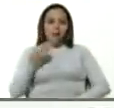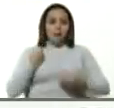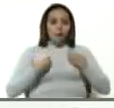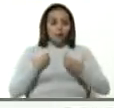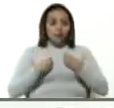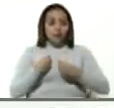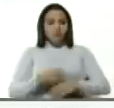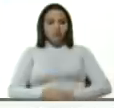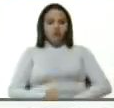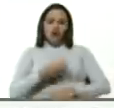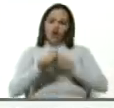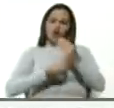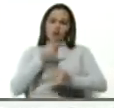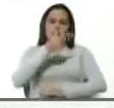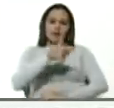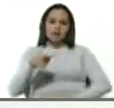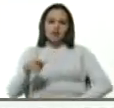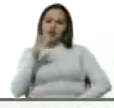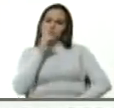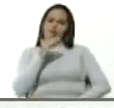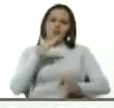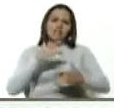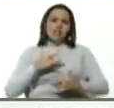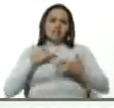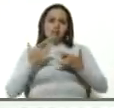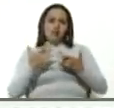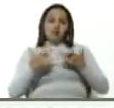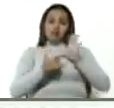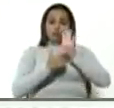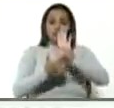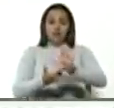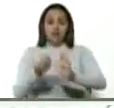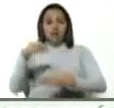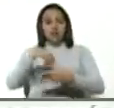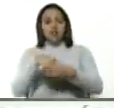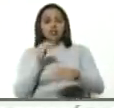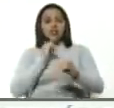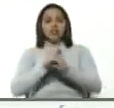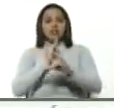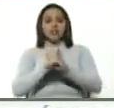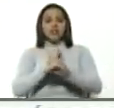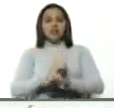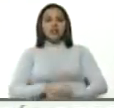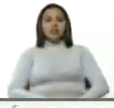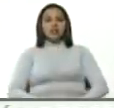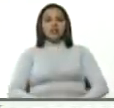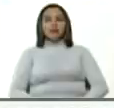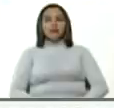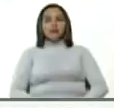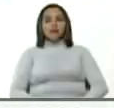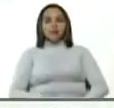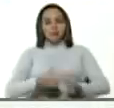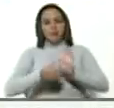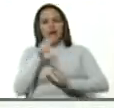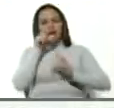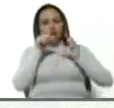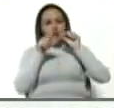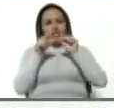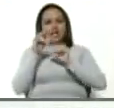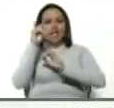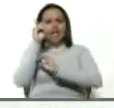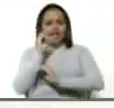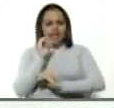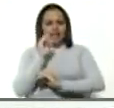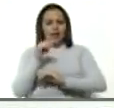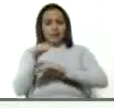personas inescrupulosas, y lo hemos transmitido en nuestras redes sociales, particularmente en el Twitter y en el Instagram del